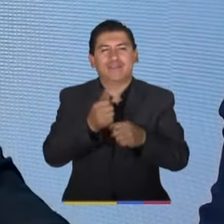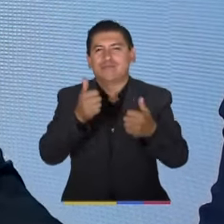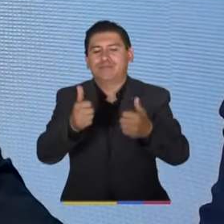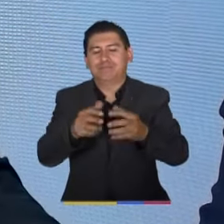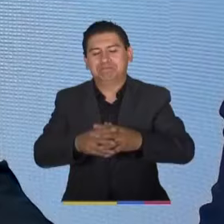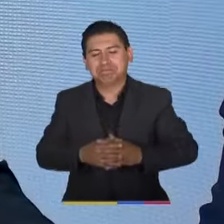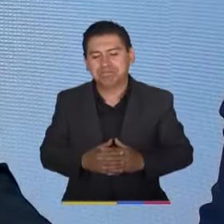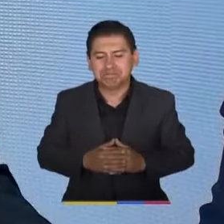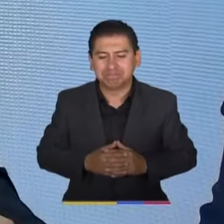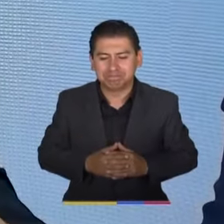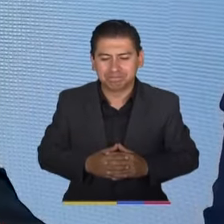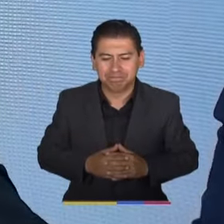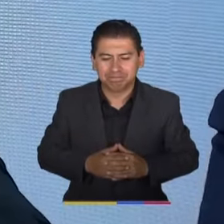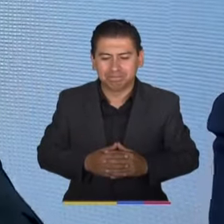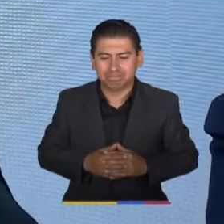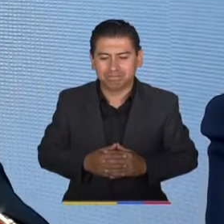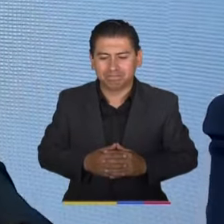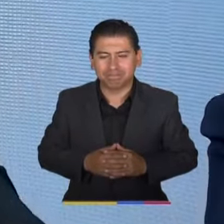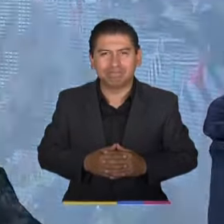realizado.